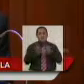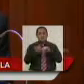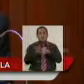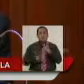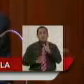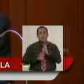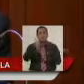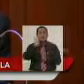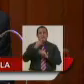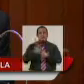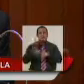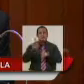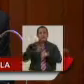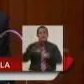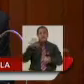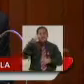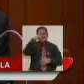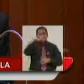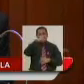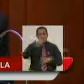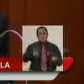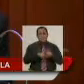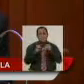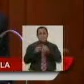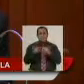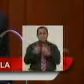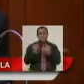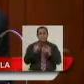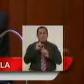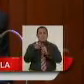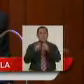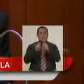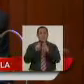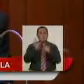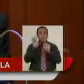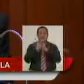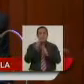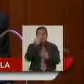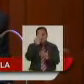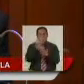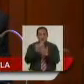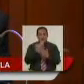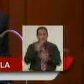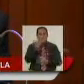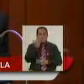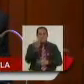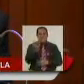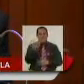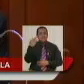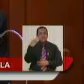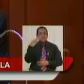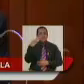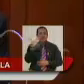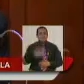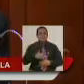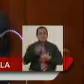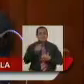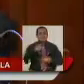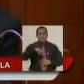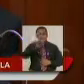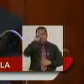superar naturales dificultades y cuestionamientos, poniendo por delante siempre, siempre el interés del